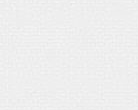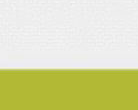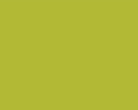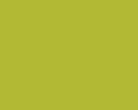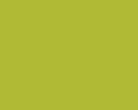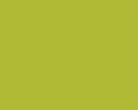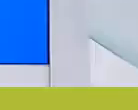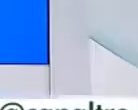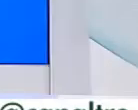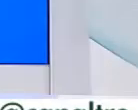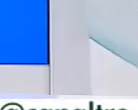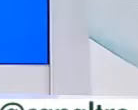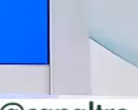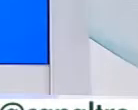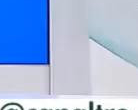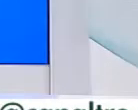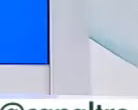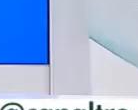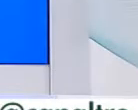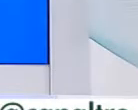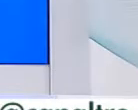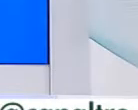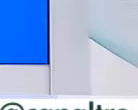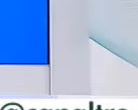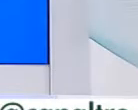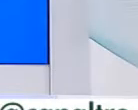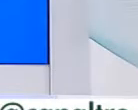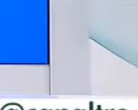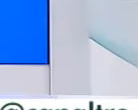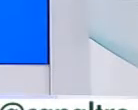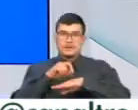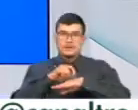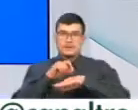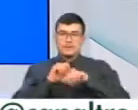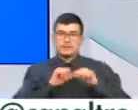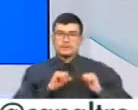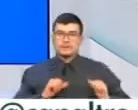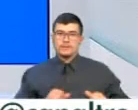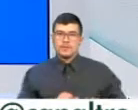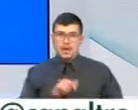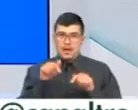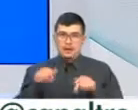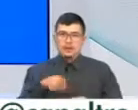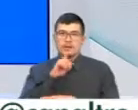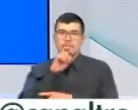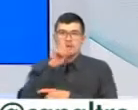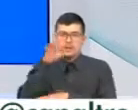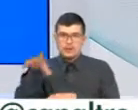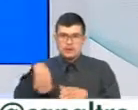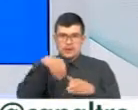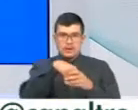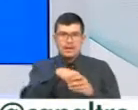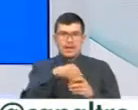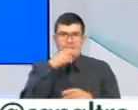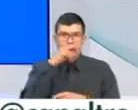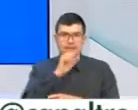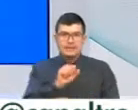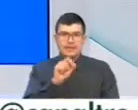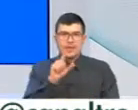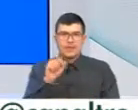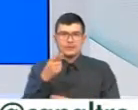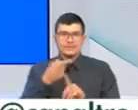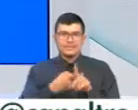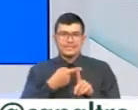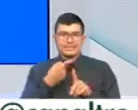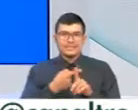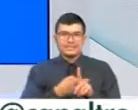canaltro.com. En instalaciones de la Fundación Cardiovascular en Bucaramanga se encuentra internada una niña de 11 meses que esperaba a un donante